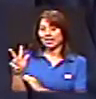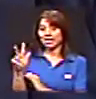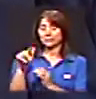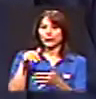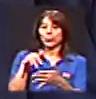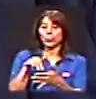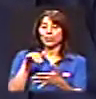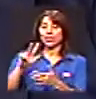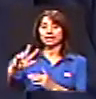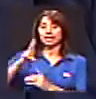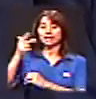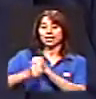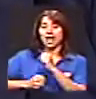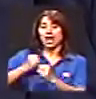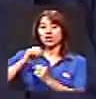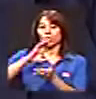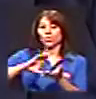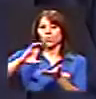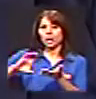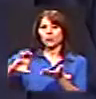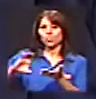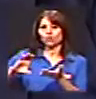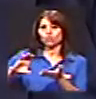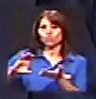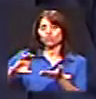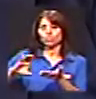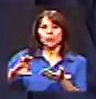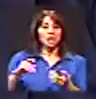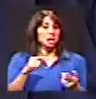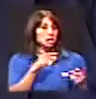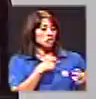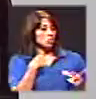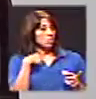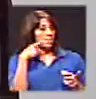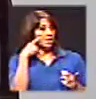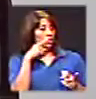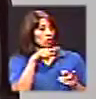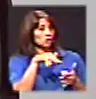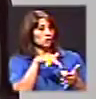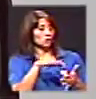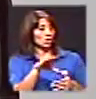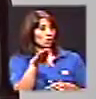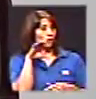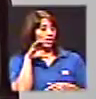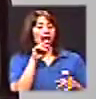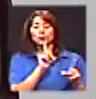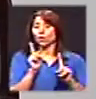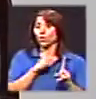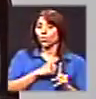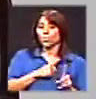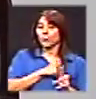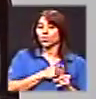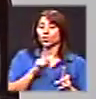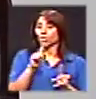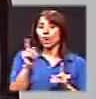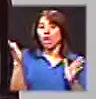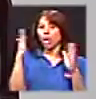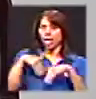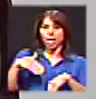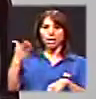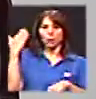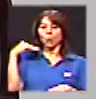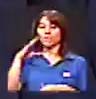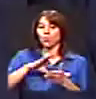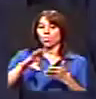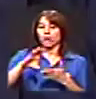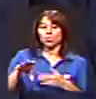tercer año de colegio. Okay. Y el, me imagino que en Curridabat. En Curridabat, sí, no, perdón, en Curridabat no existía colegio en ese